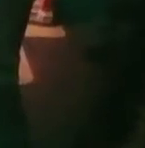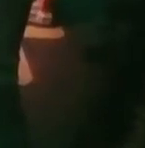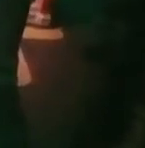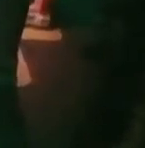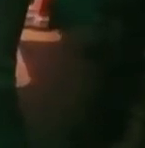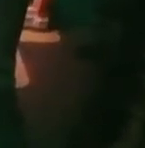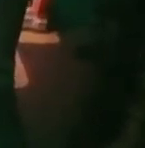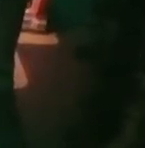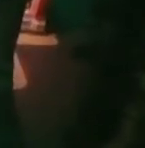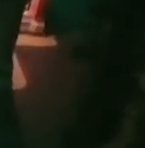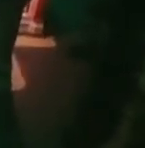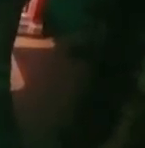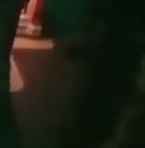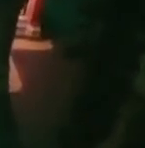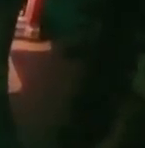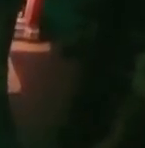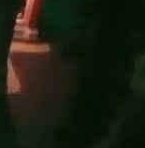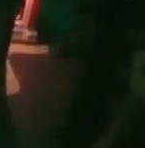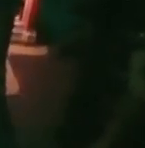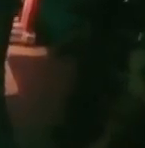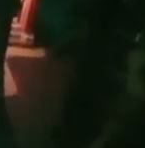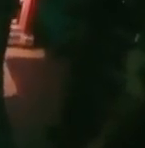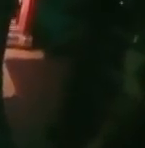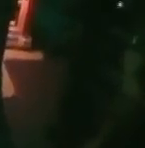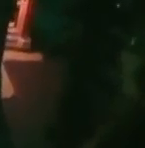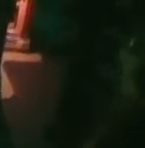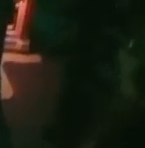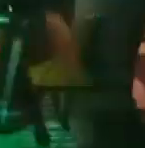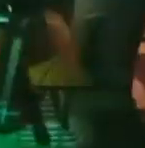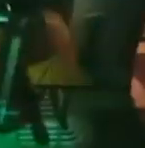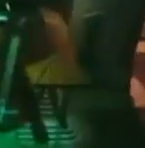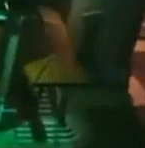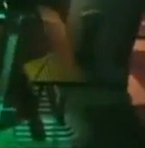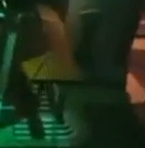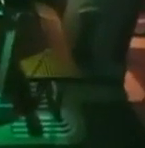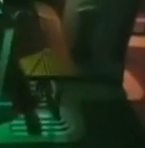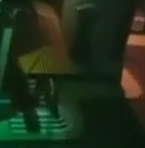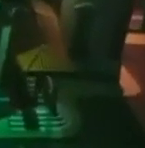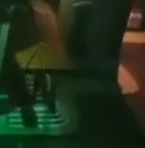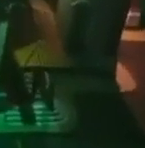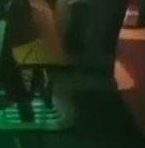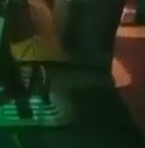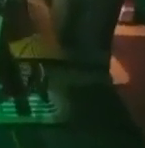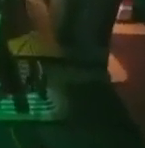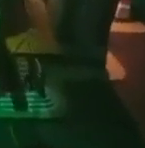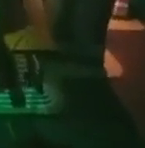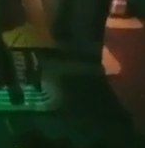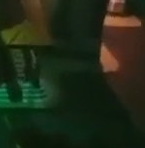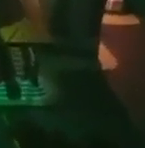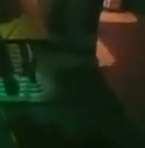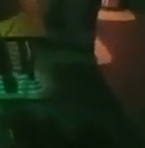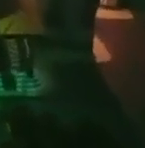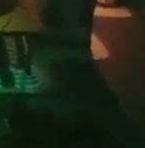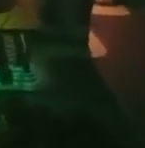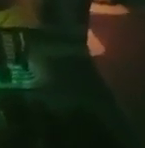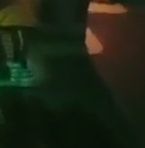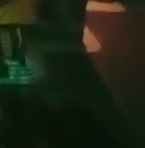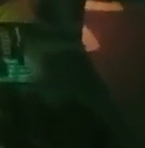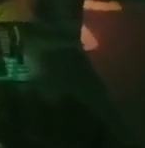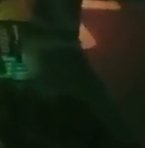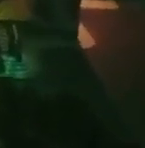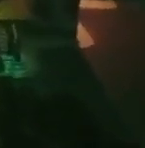República Árabe Saharaui Democrática, Brahim Ghali, esta vez desde acá, del Palacio de Miraflores, en una visita oficial